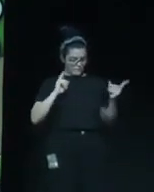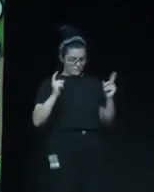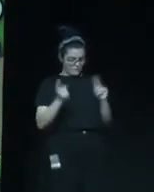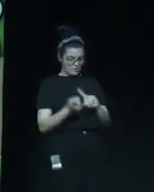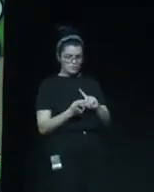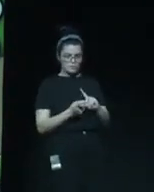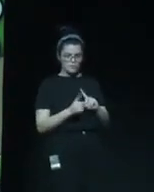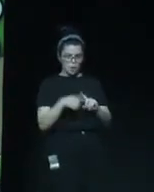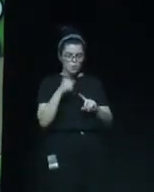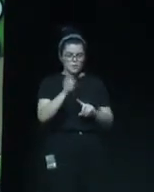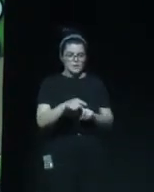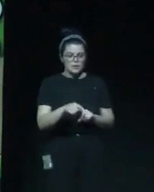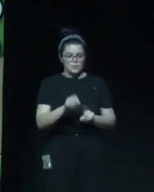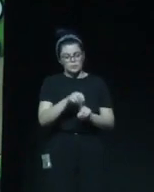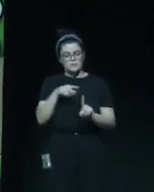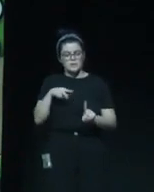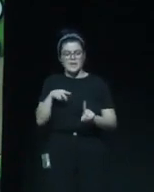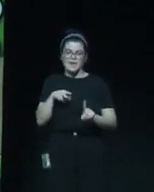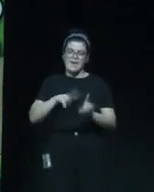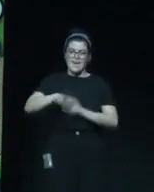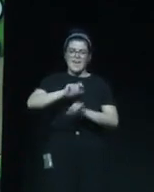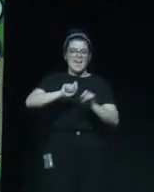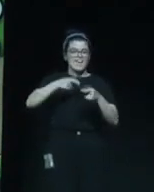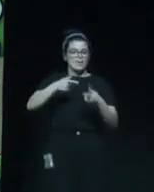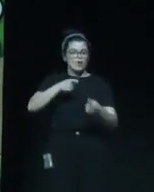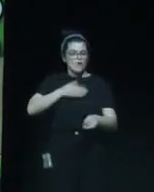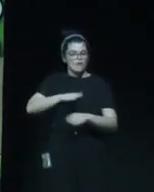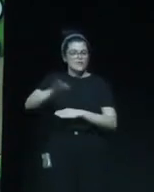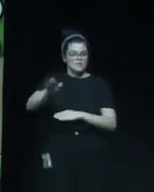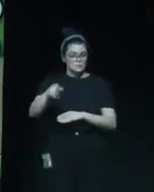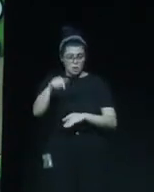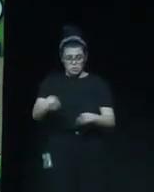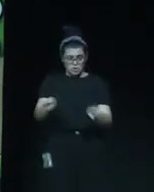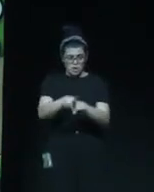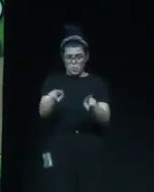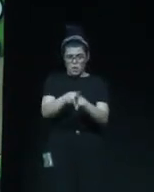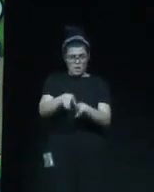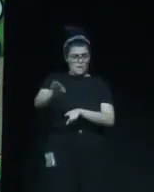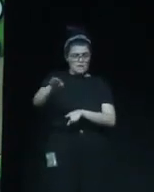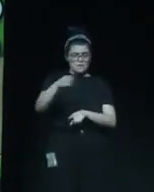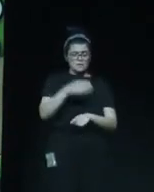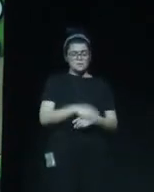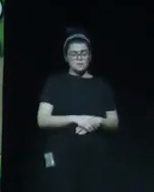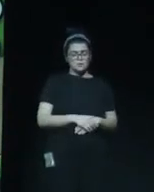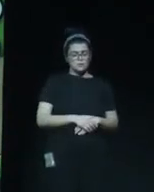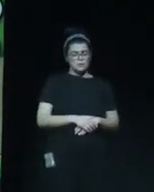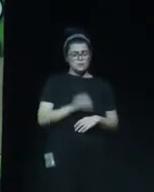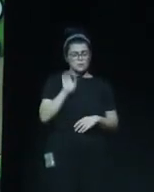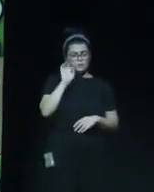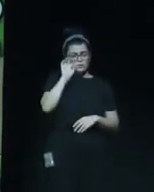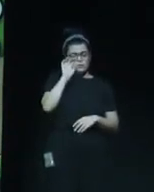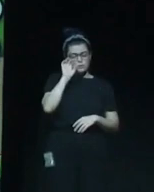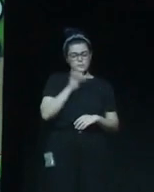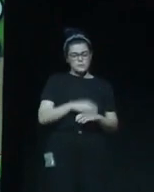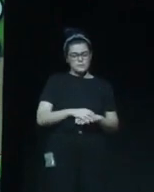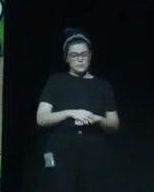el ecofascismo. Y el ecofascismo es fascismo en un mundo en el que va a haber